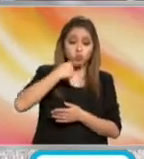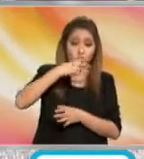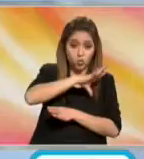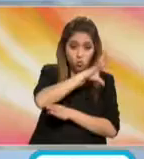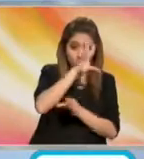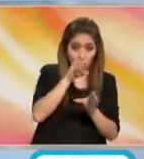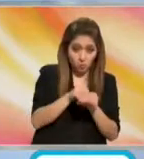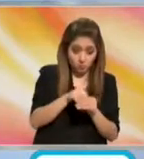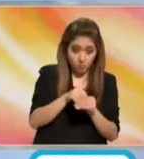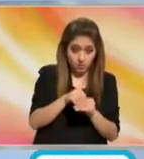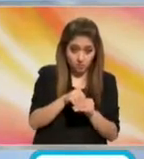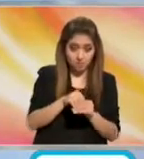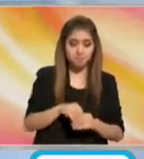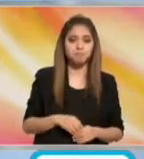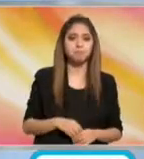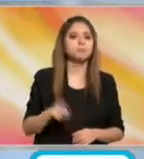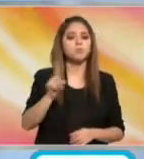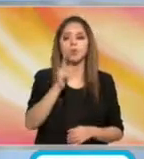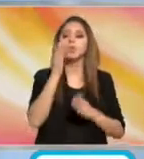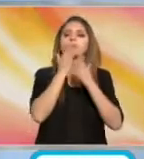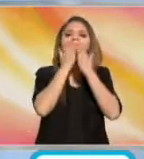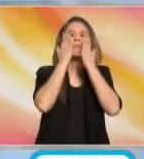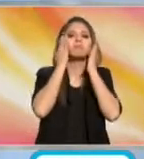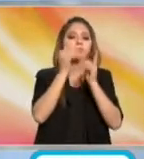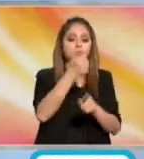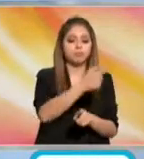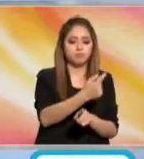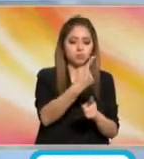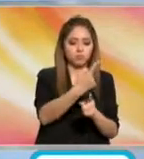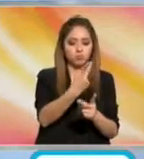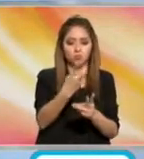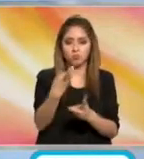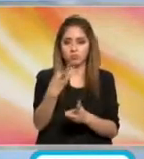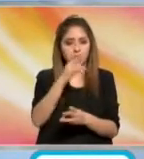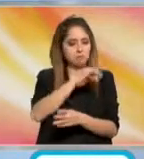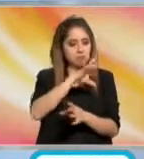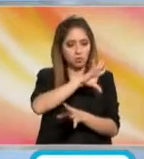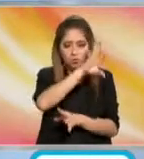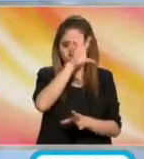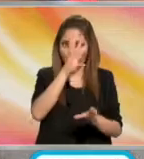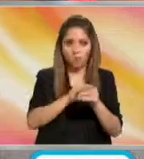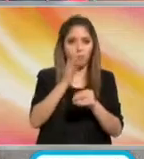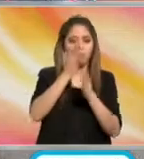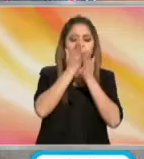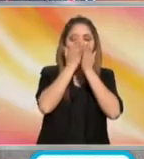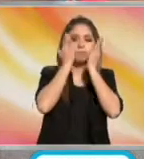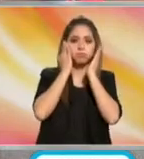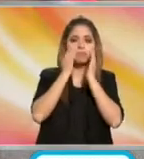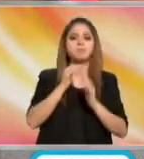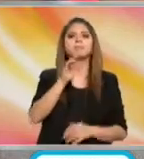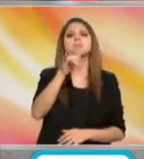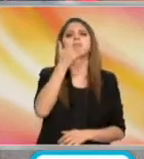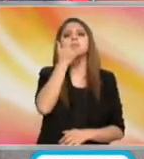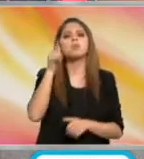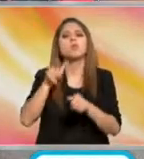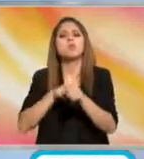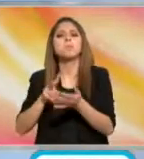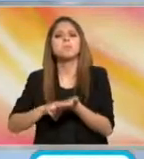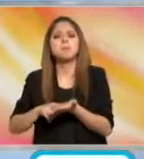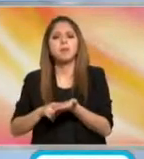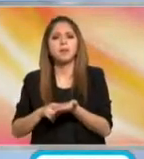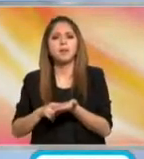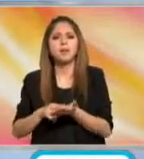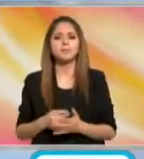La cobertura de los... ¿Es la misma? Es la misma, sí. La cobertura de los dedos es de amplia cobertura. Muy bien. ¿Y el verde entonces? El